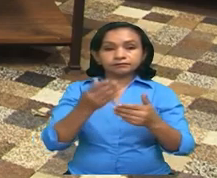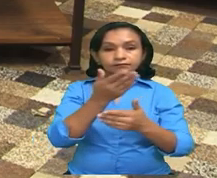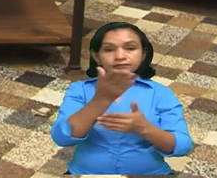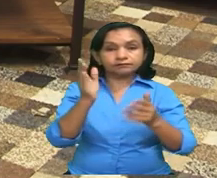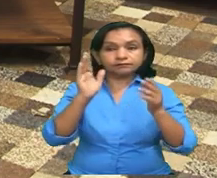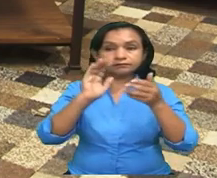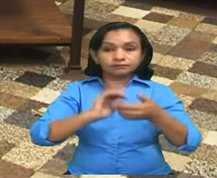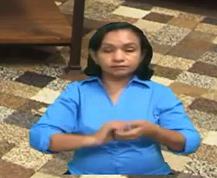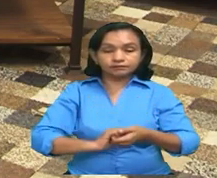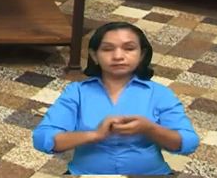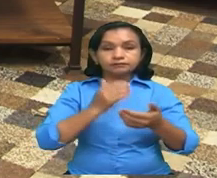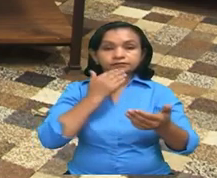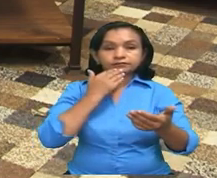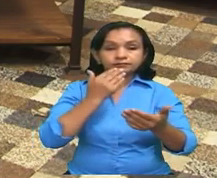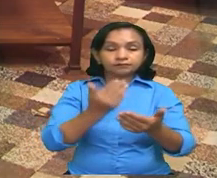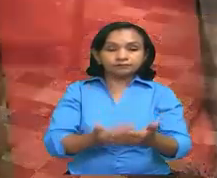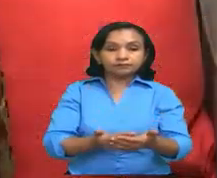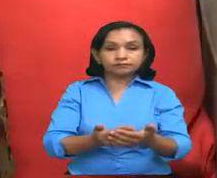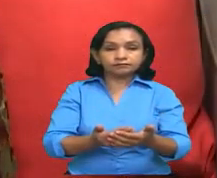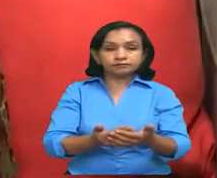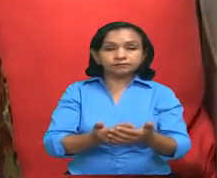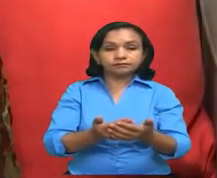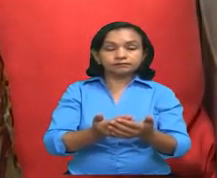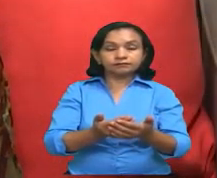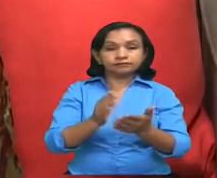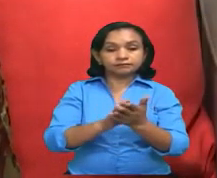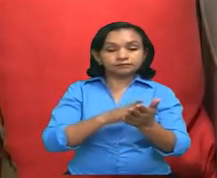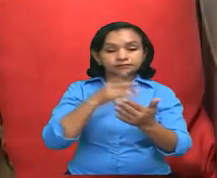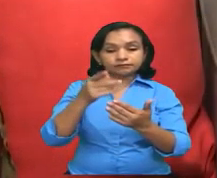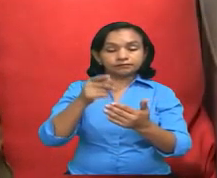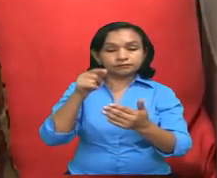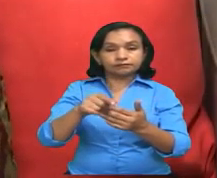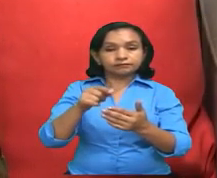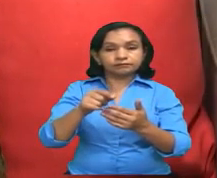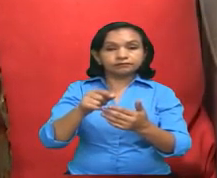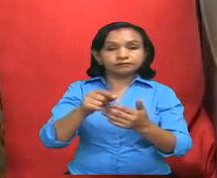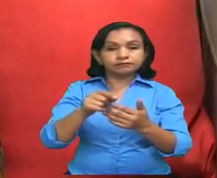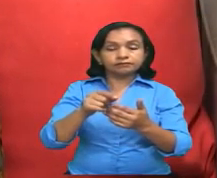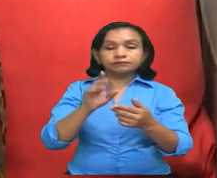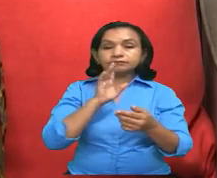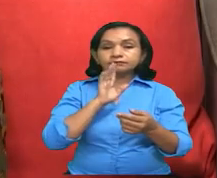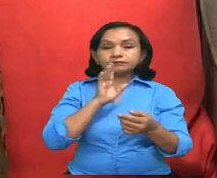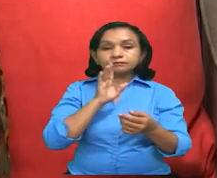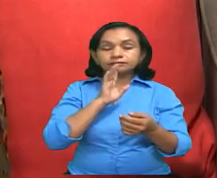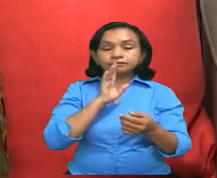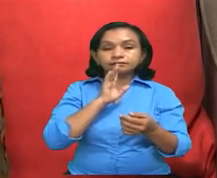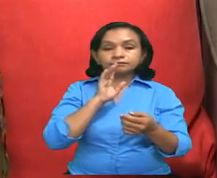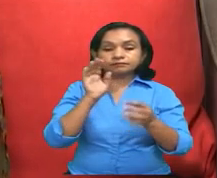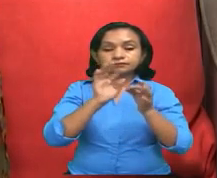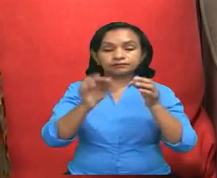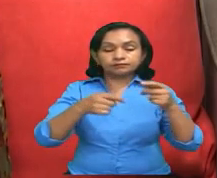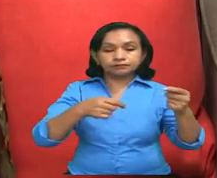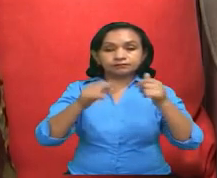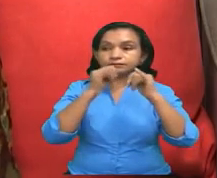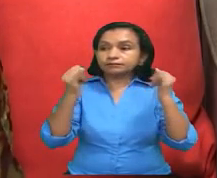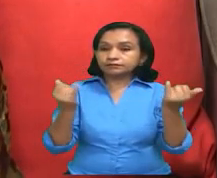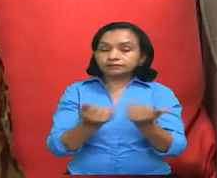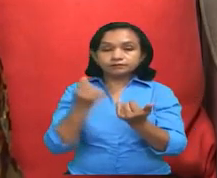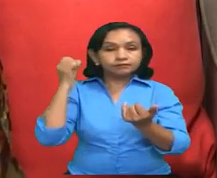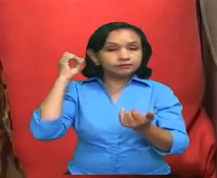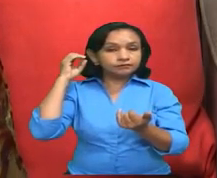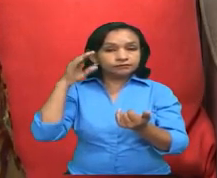porque los productos que ellos ofrecen son los que elaboran nuestros mismos artesanos, ¿no? y nuestros productores, en el caso de